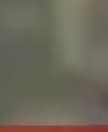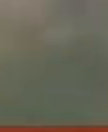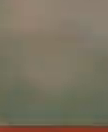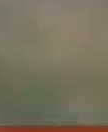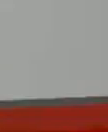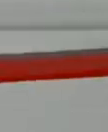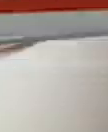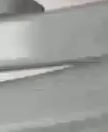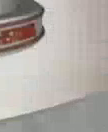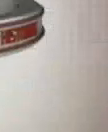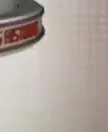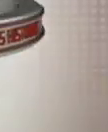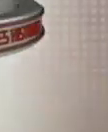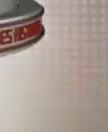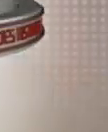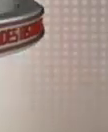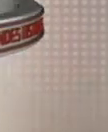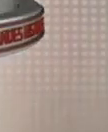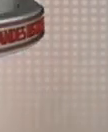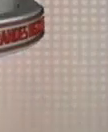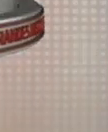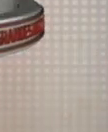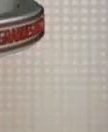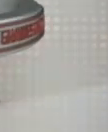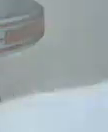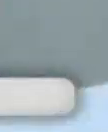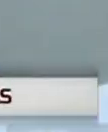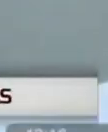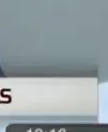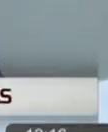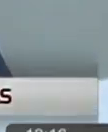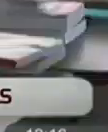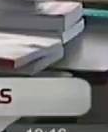770-88444. Al día.